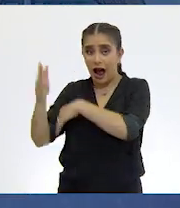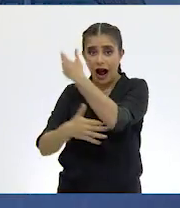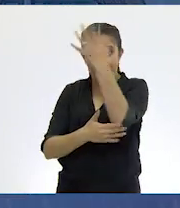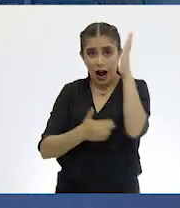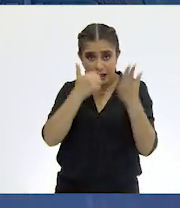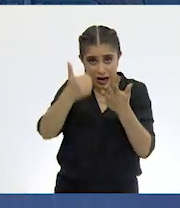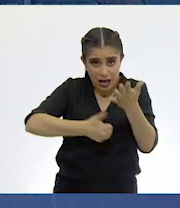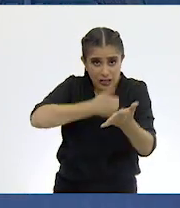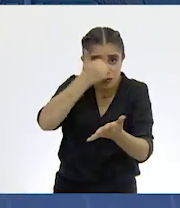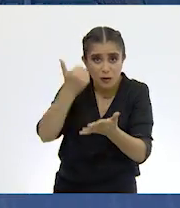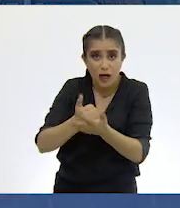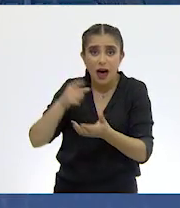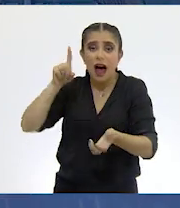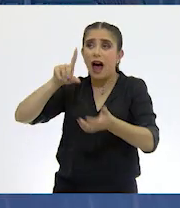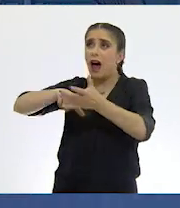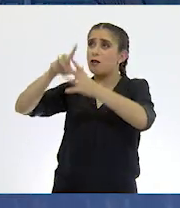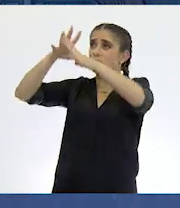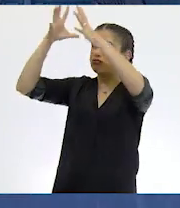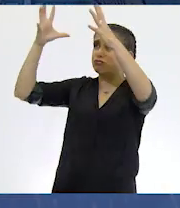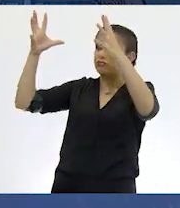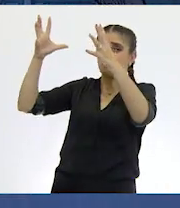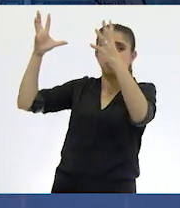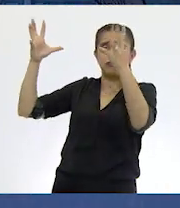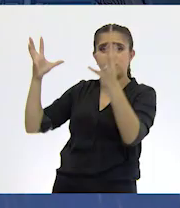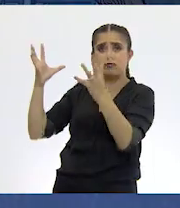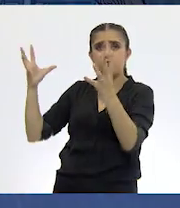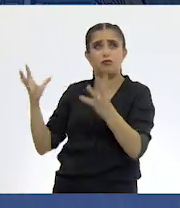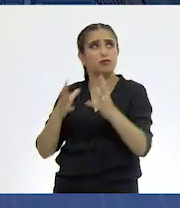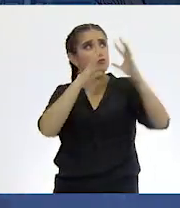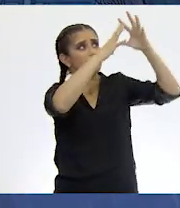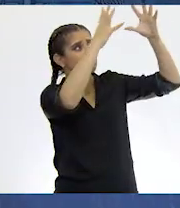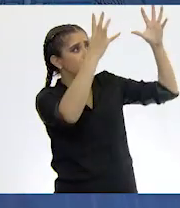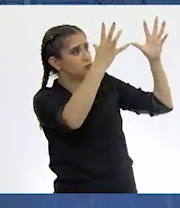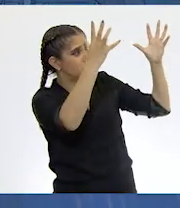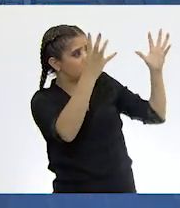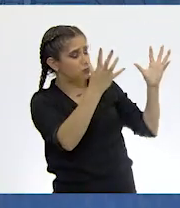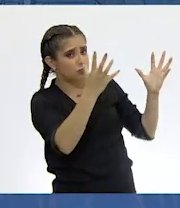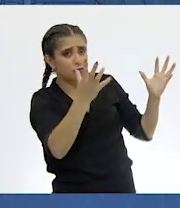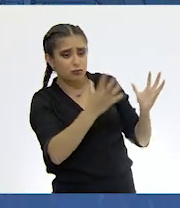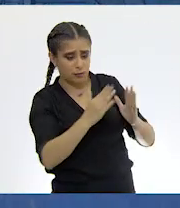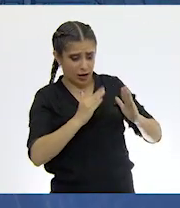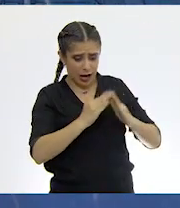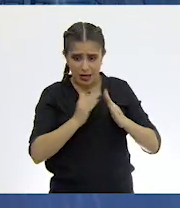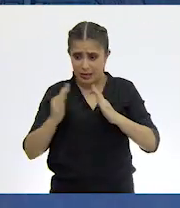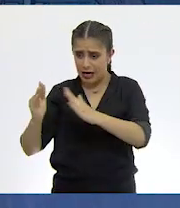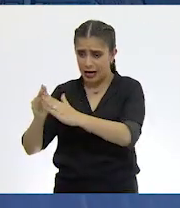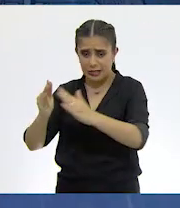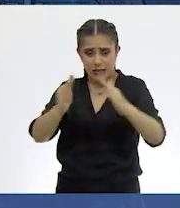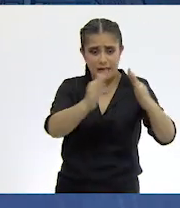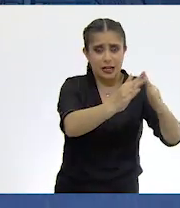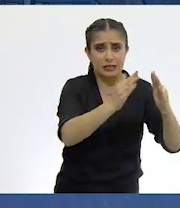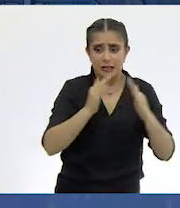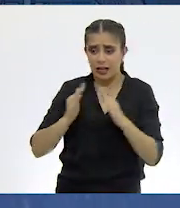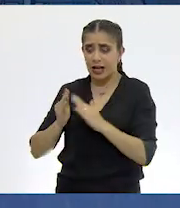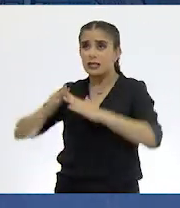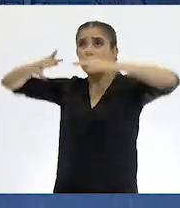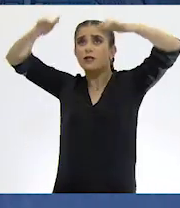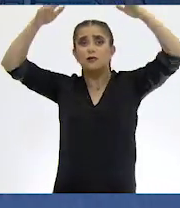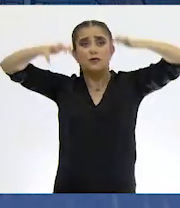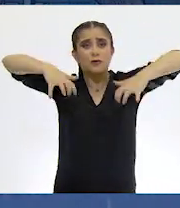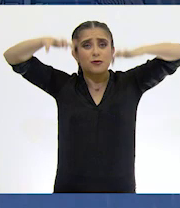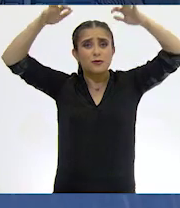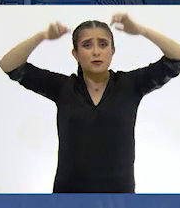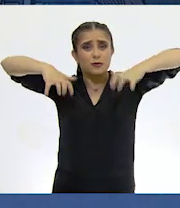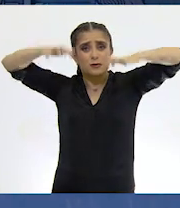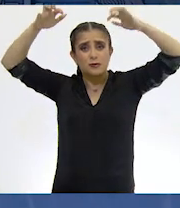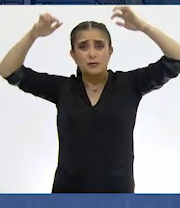esbeltos y solitarios, rodeados de casas y de alambres, se alegran bajo la lluvia en lo alto y